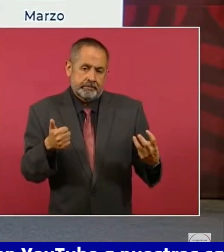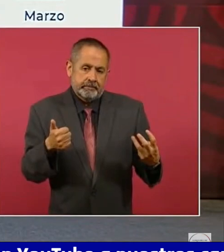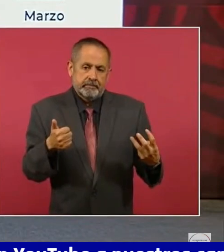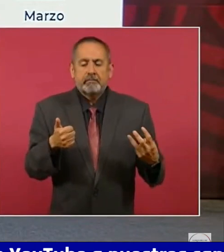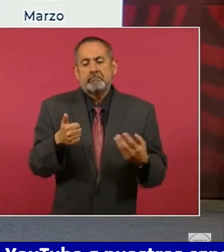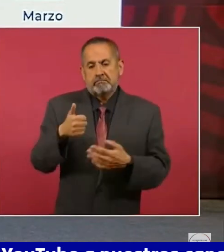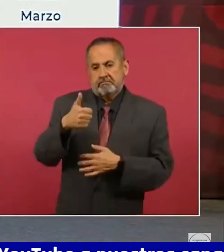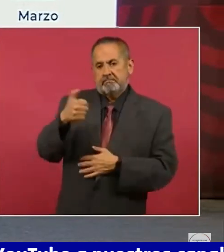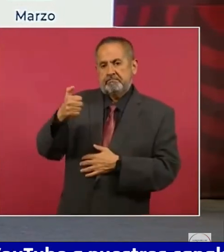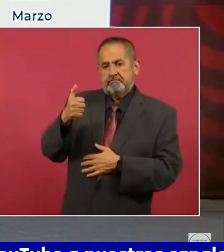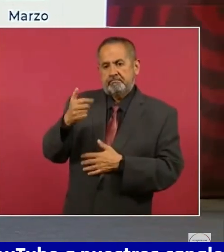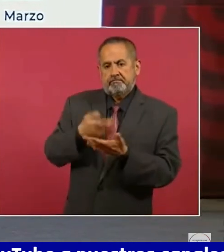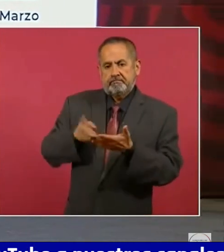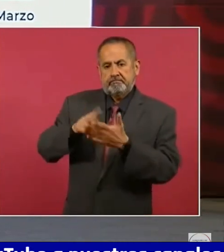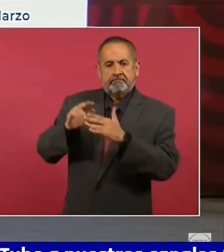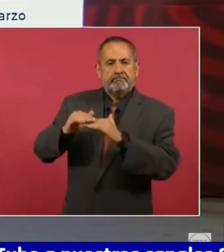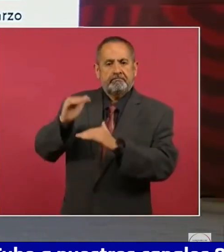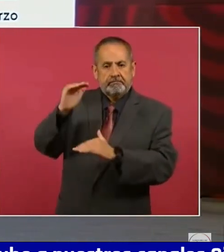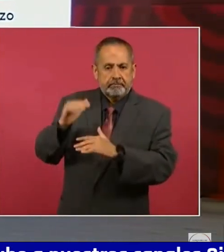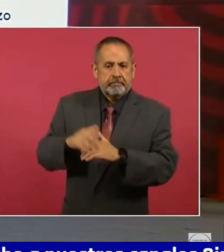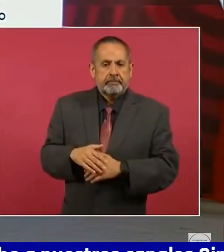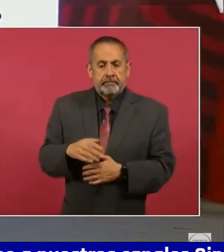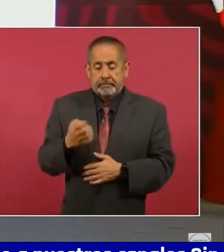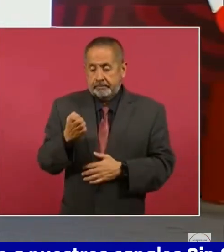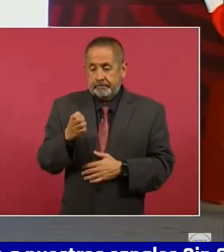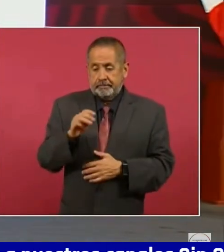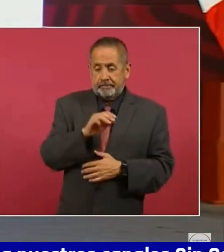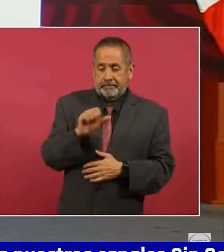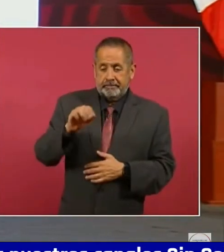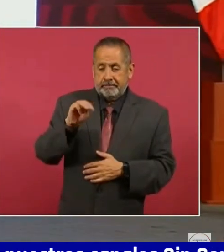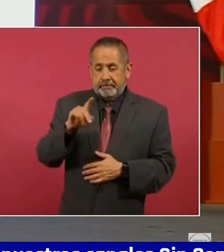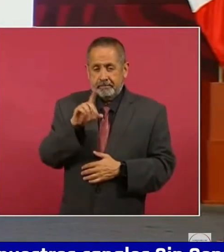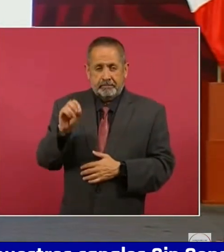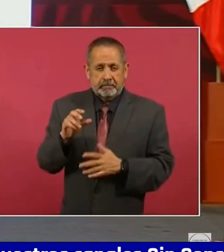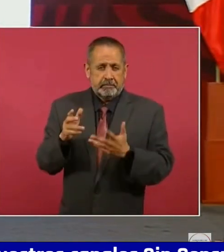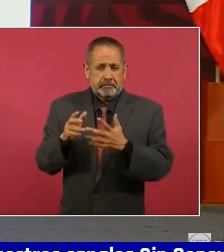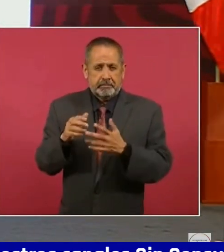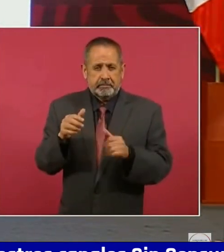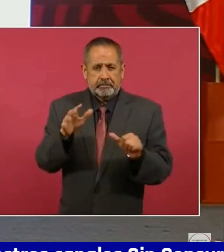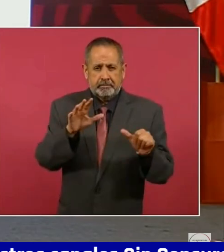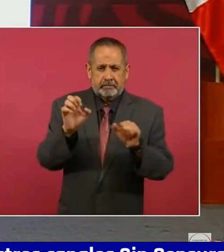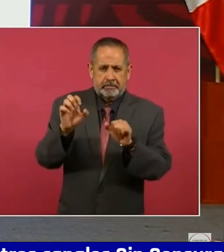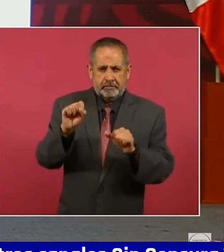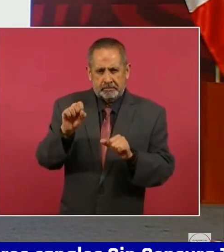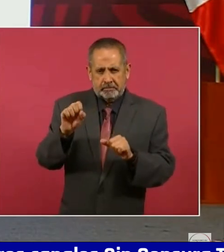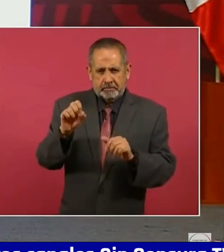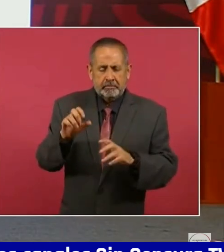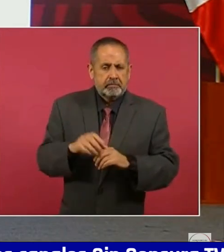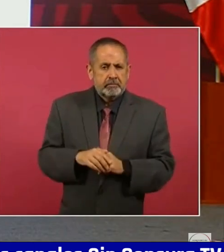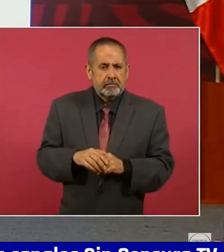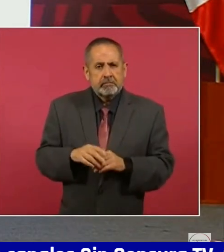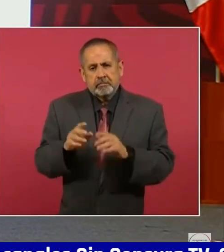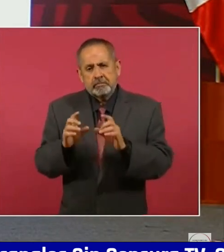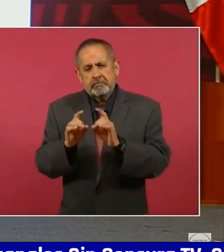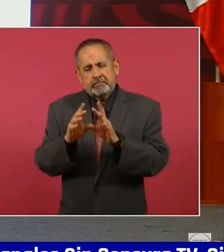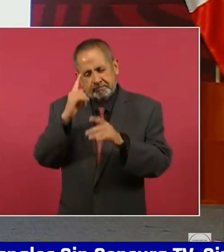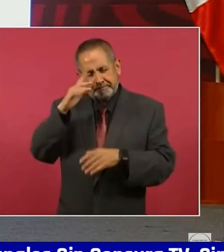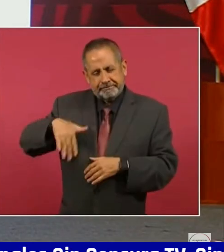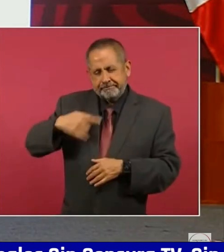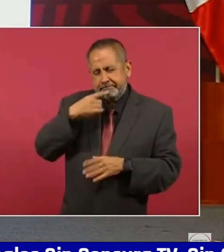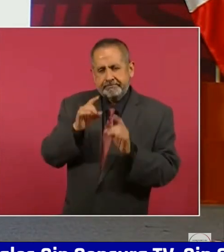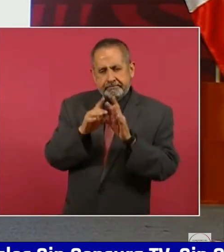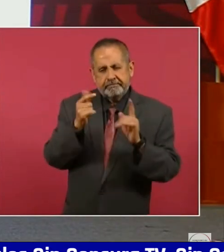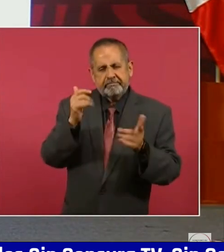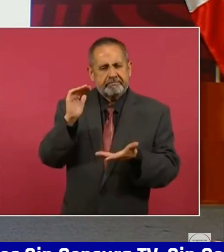recibimos. En enero-marzo de este año estamos en 660 por los eventos estos que les